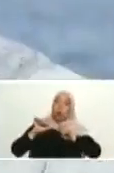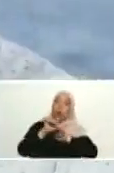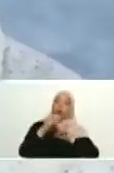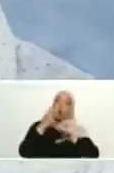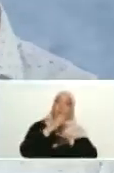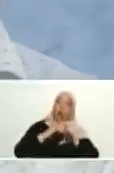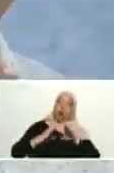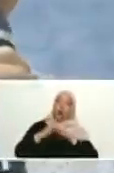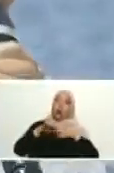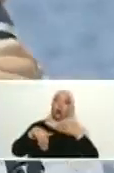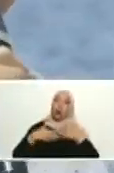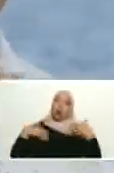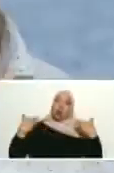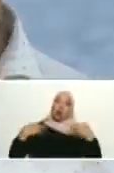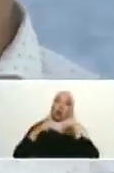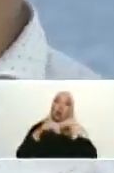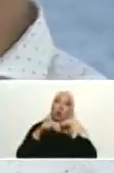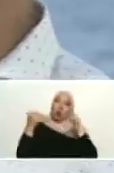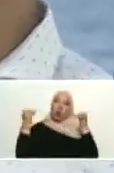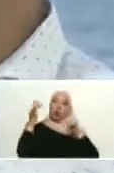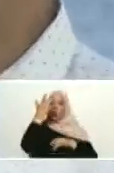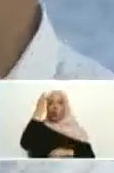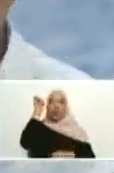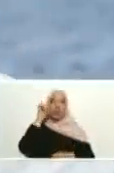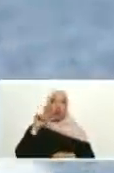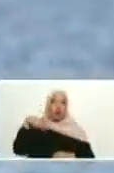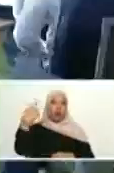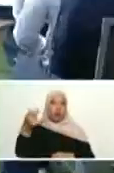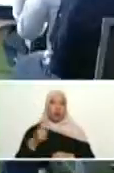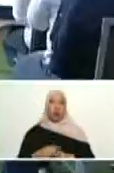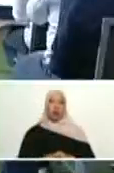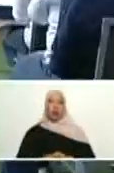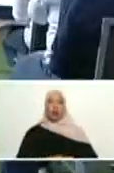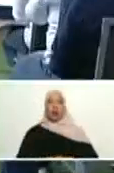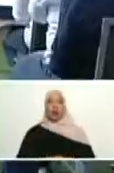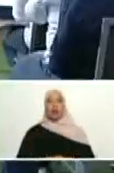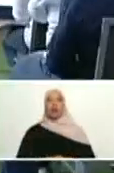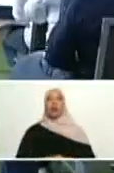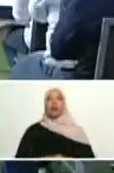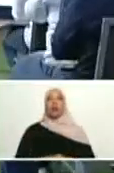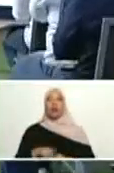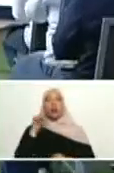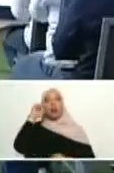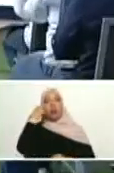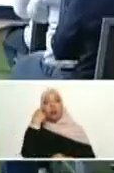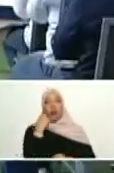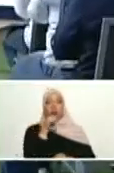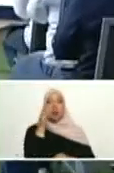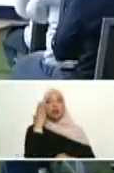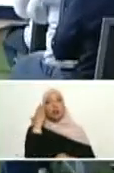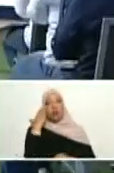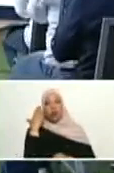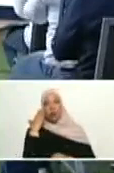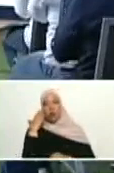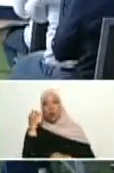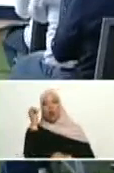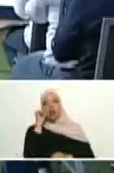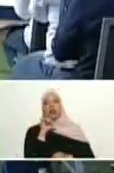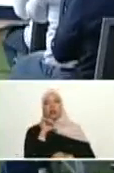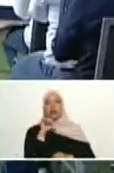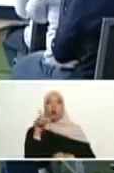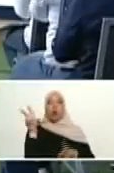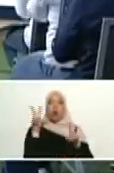que sigamos la celebración de carnaval este próximo sábado. Bueno, no necesitas recordarnos lo que ya sabemos. El sábado